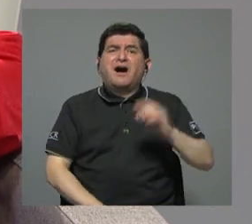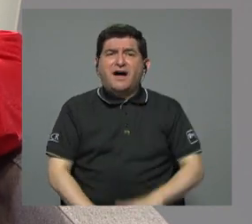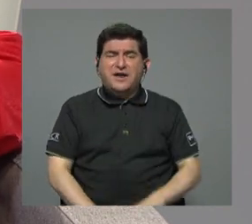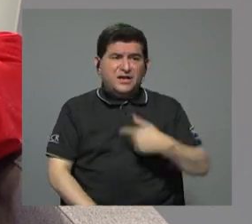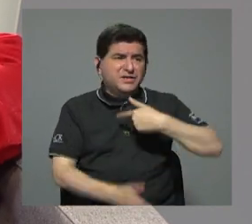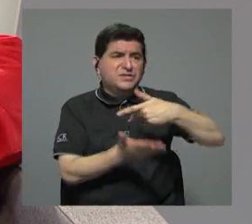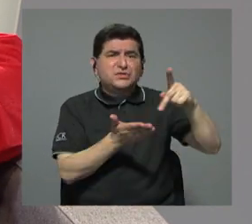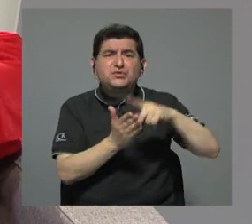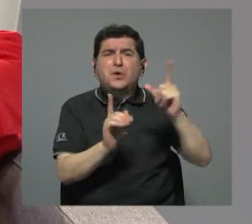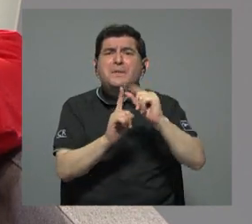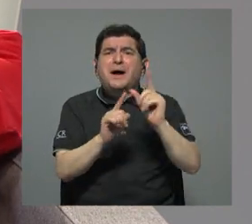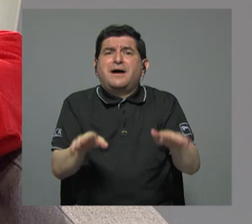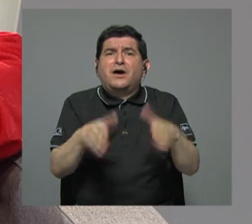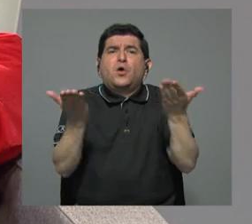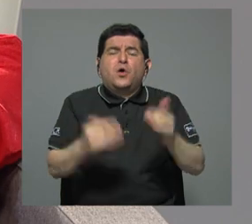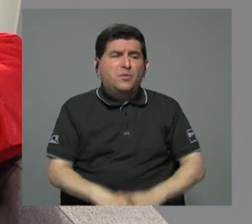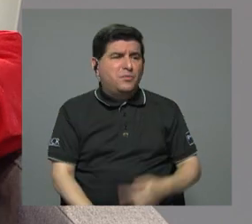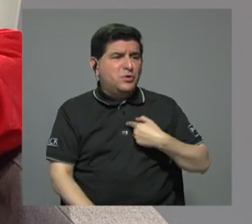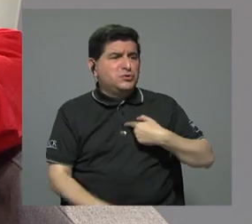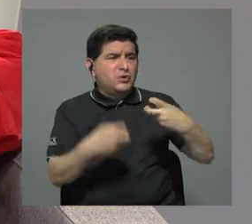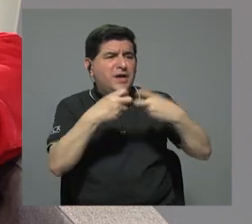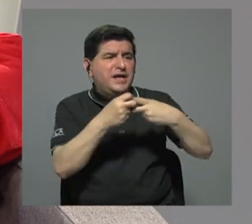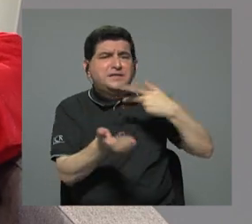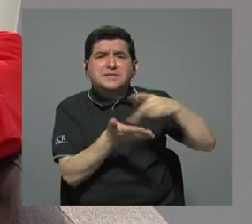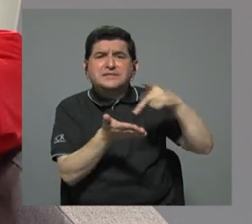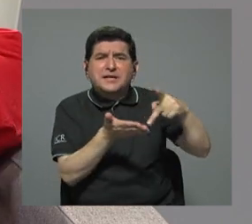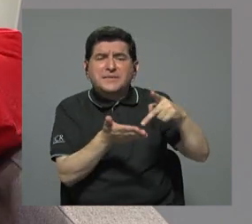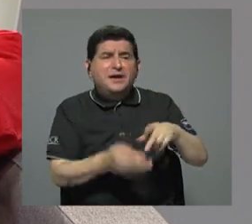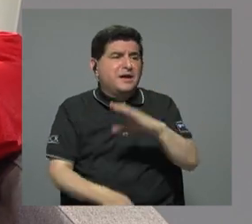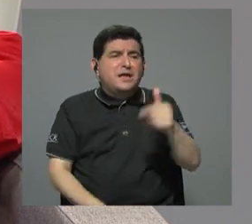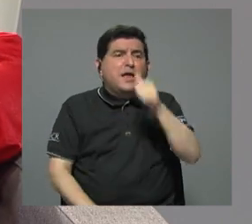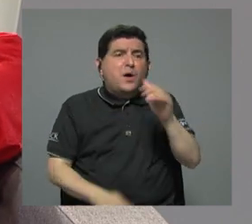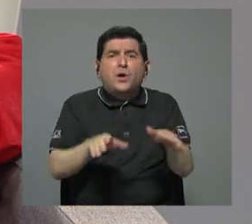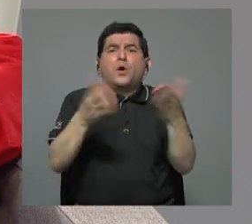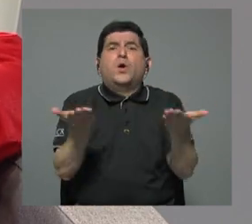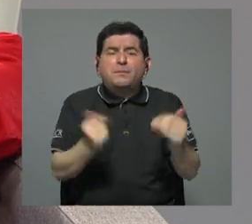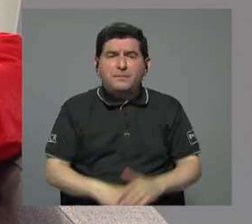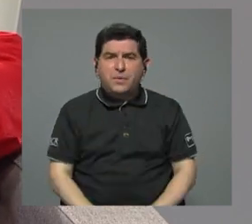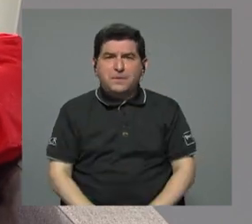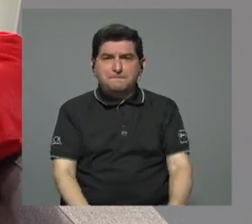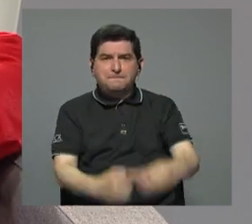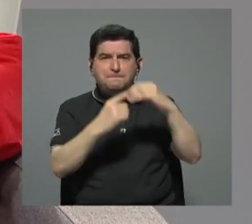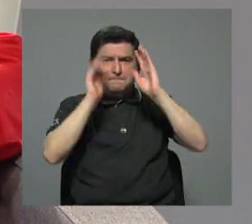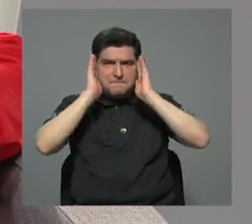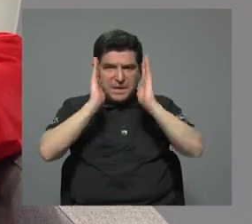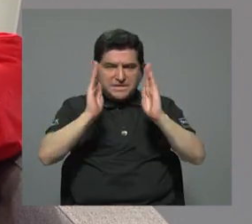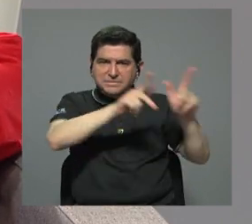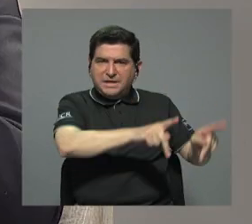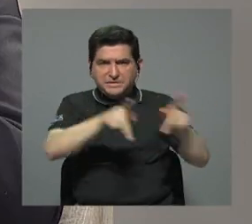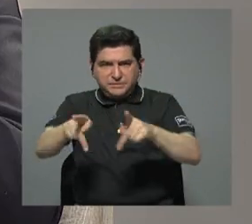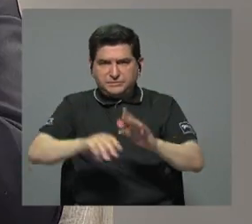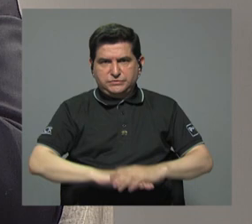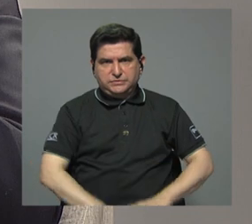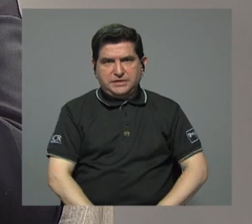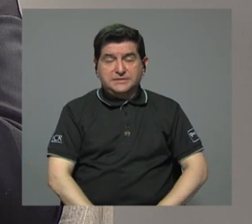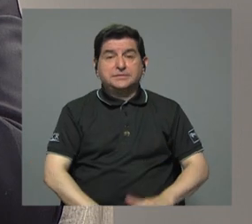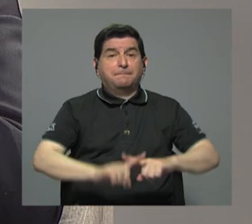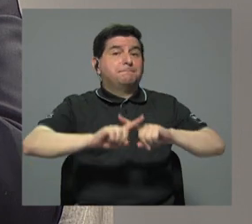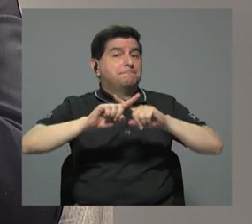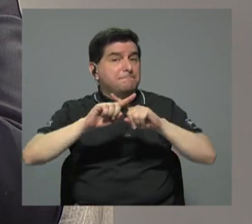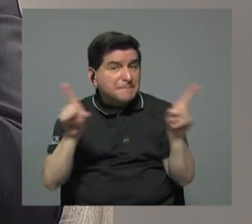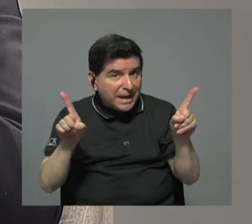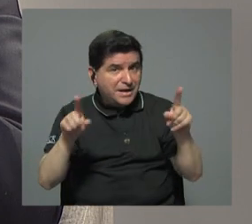a pagar el alquiler cómo voy a pagar la luz el agua entonces eso son prioridades para la gente pero